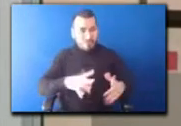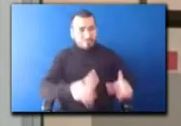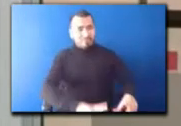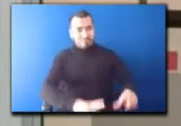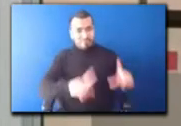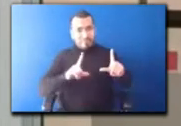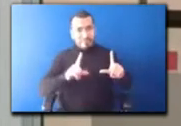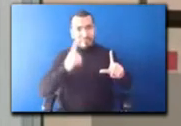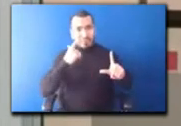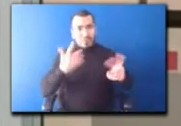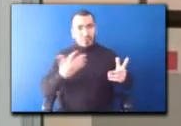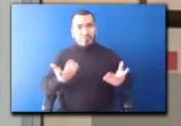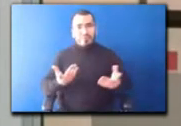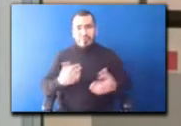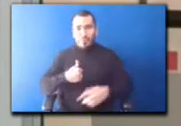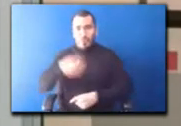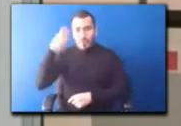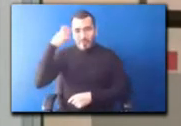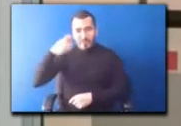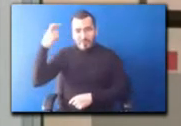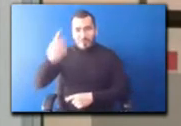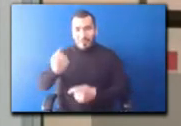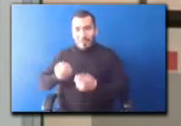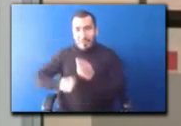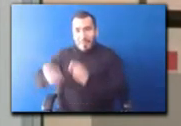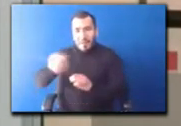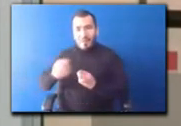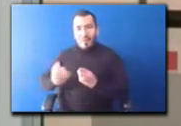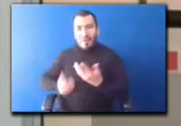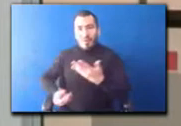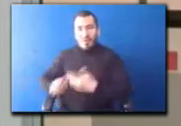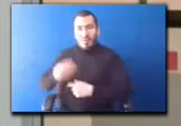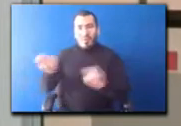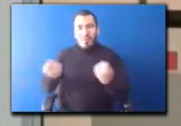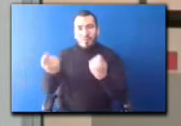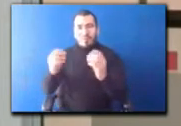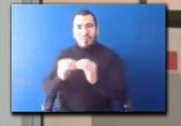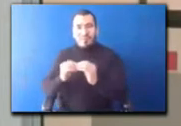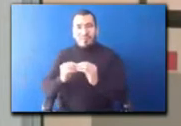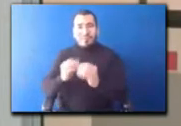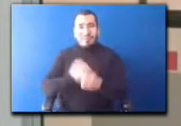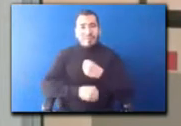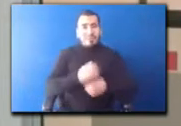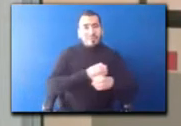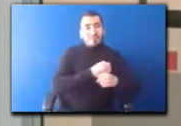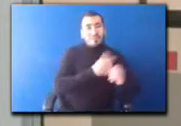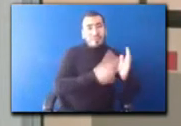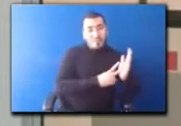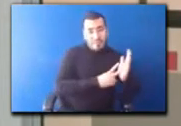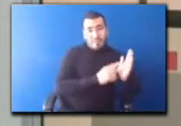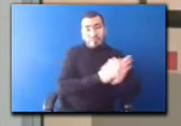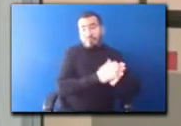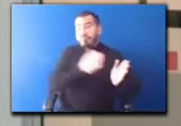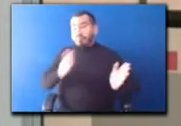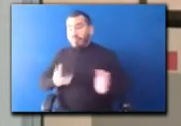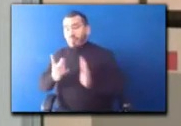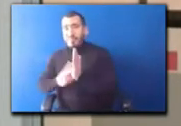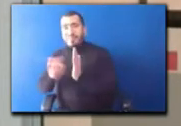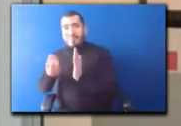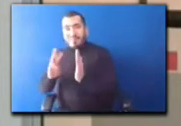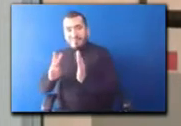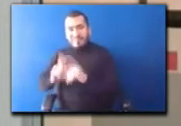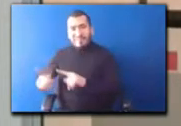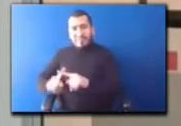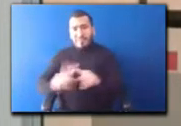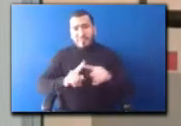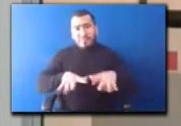y Publicidad. Trabajé para esta institución desde el año 2000 hasta el año 2013 en diferentes posiciones y la